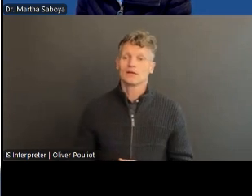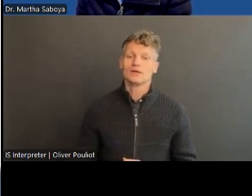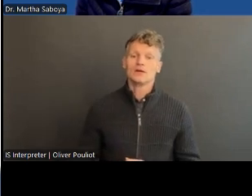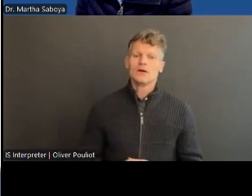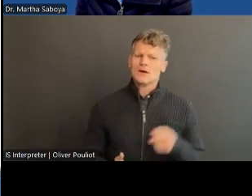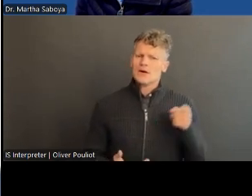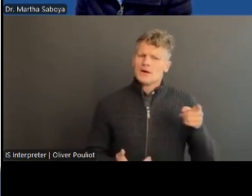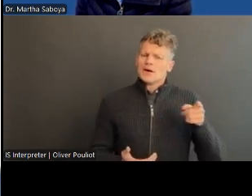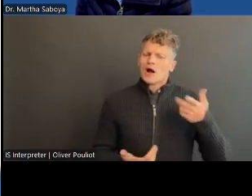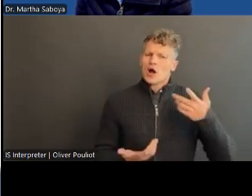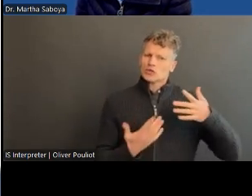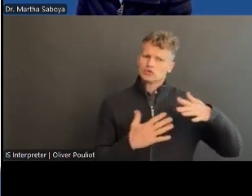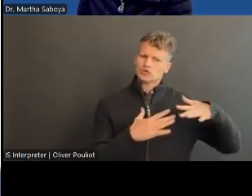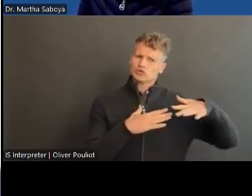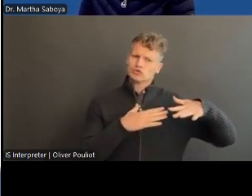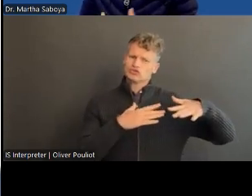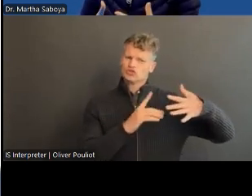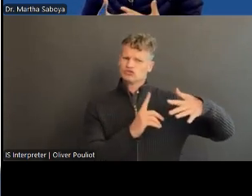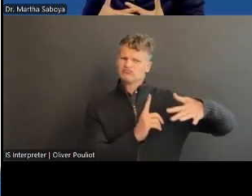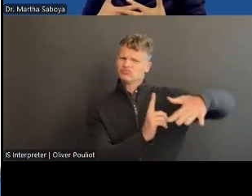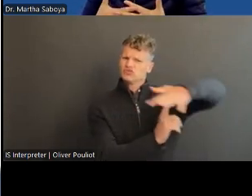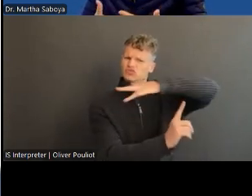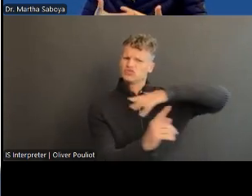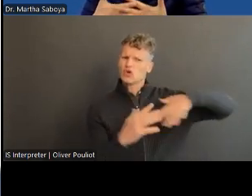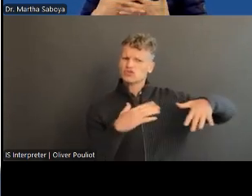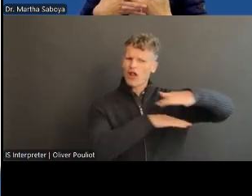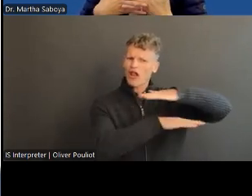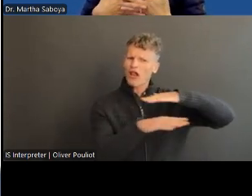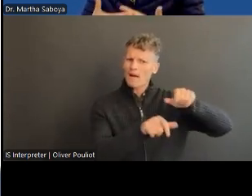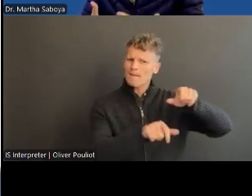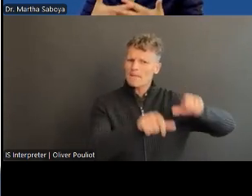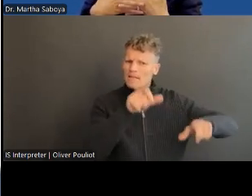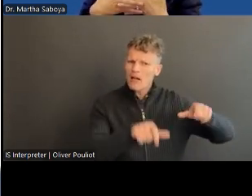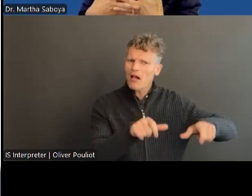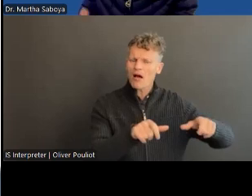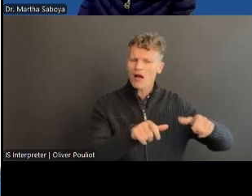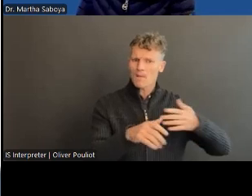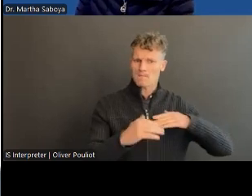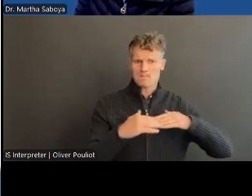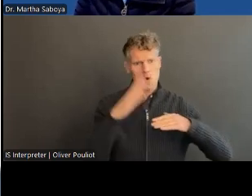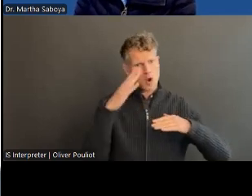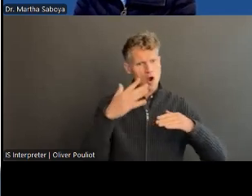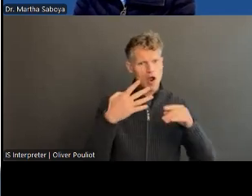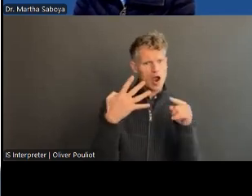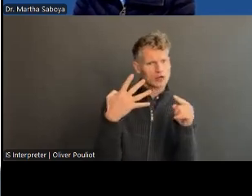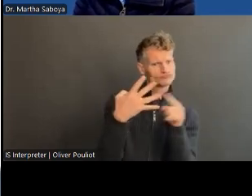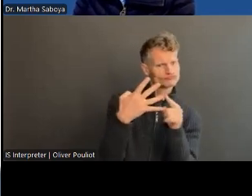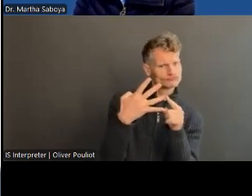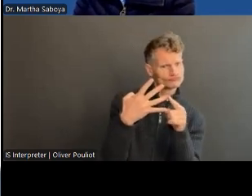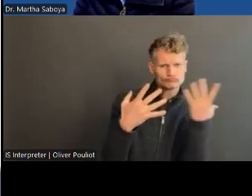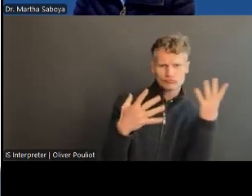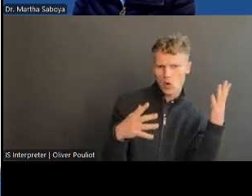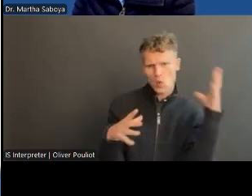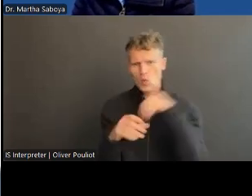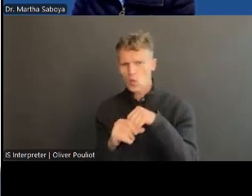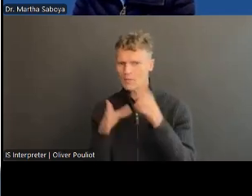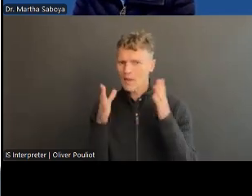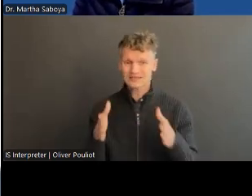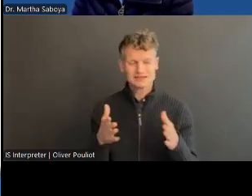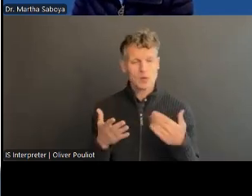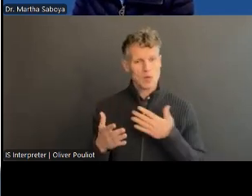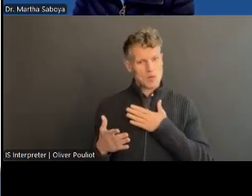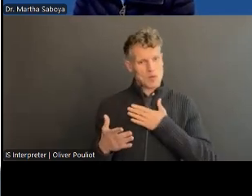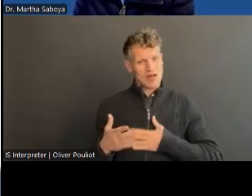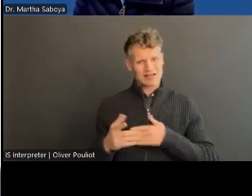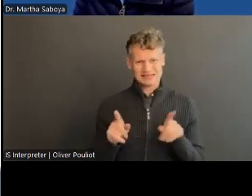por qué estamos hablando de los determinantes sociales en la eliminación de los padecimientos, es para poder trabajar